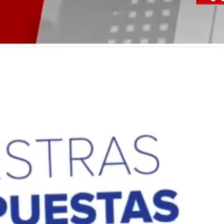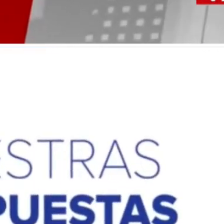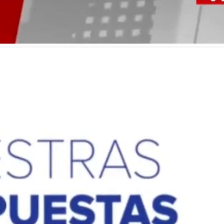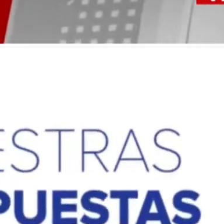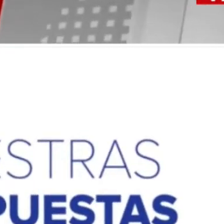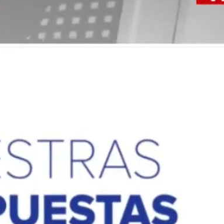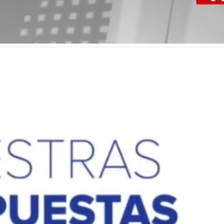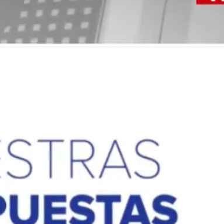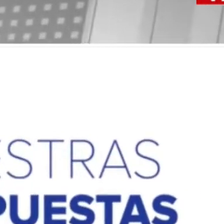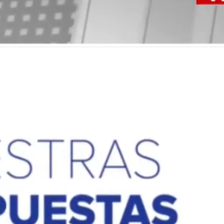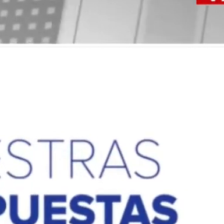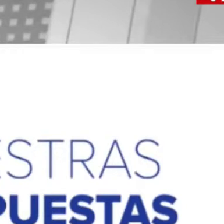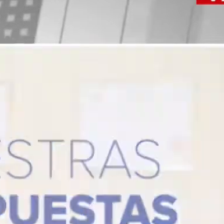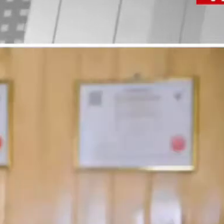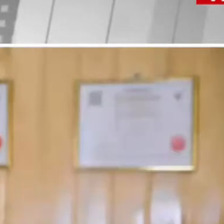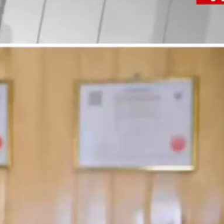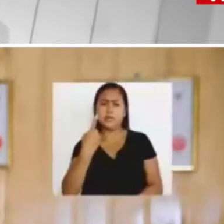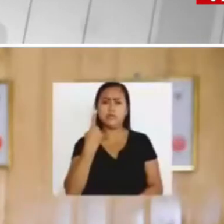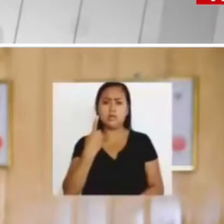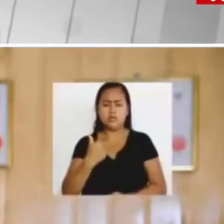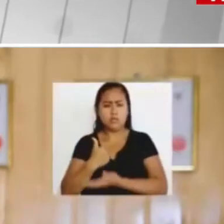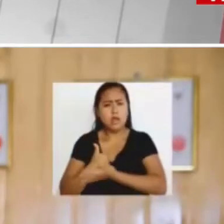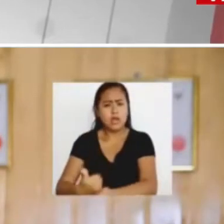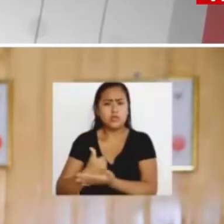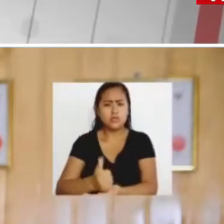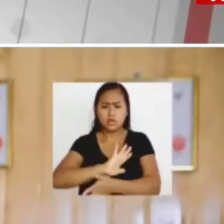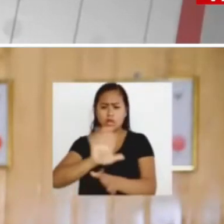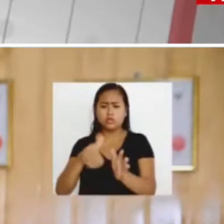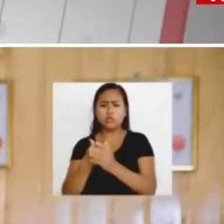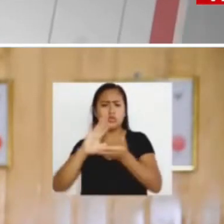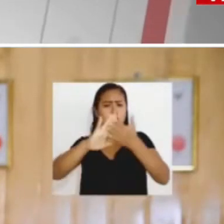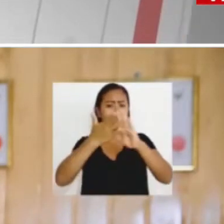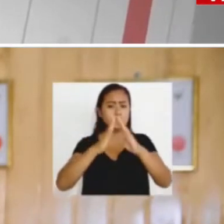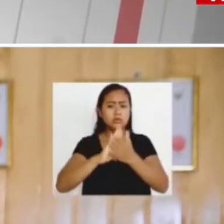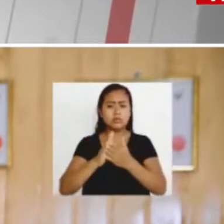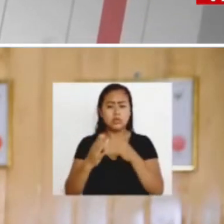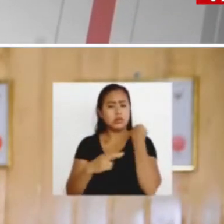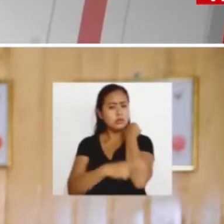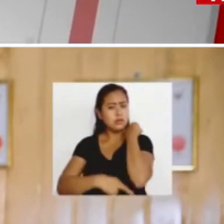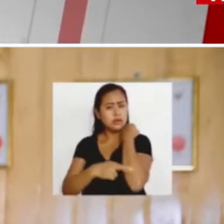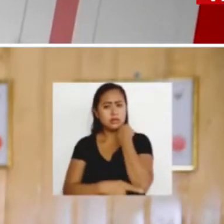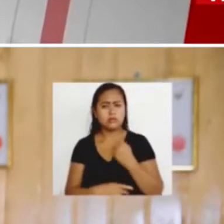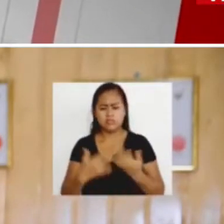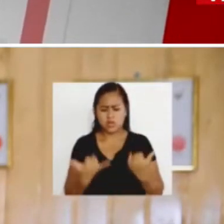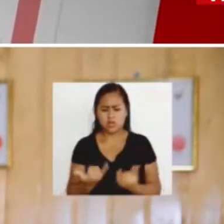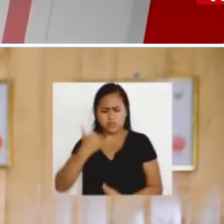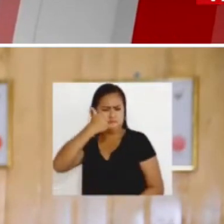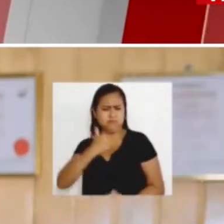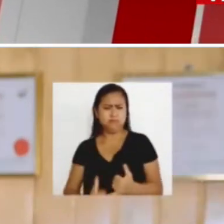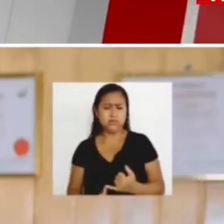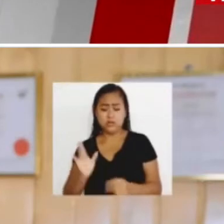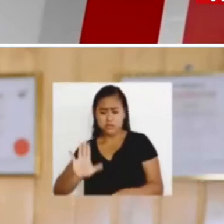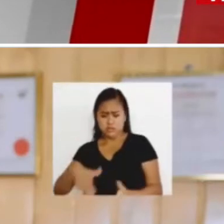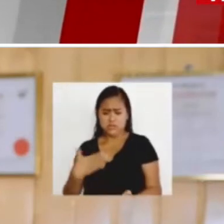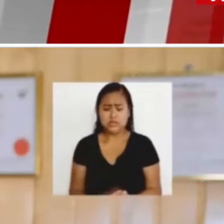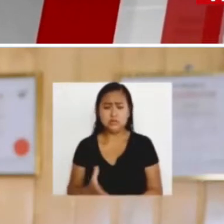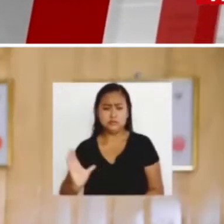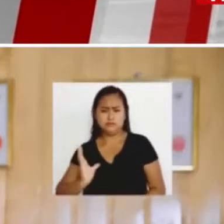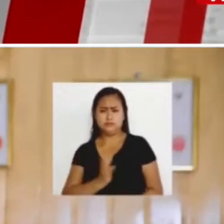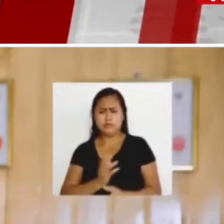el mensaje de su propuesta, el mensaje de Acuña. Le pregunto eso, doctor Flores,